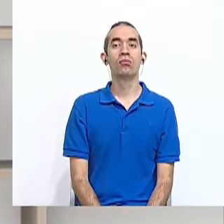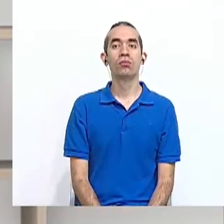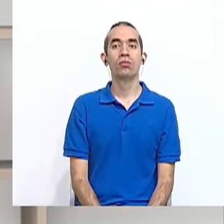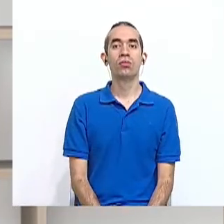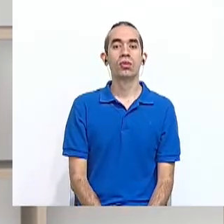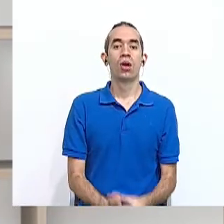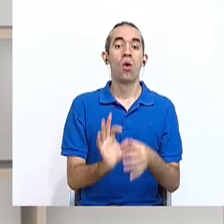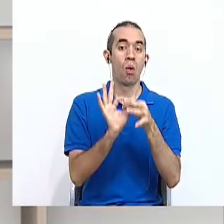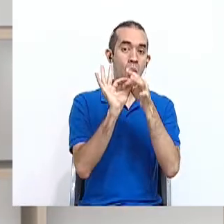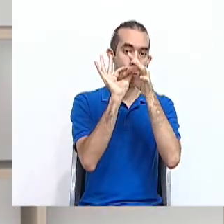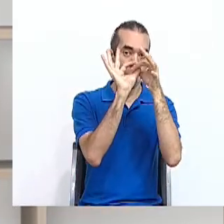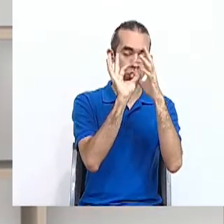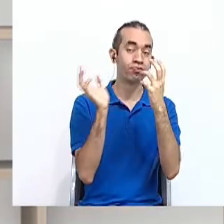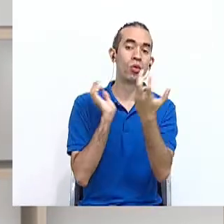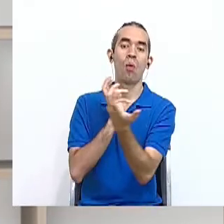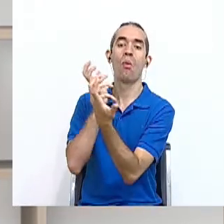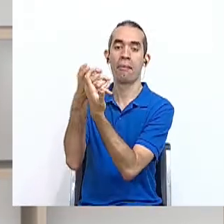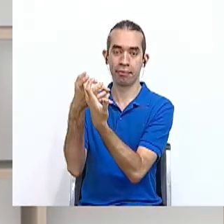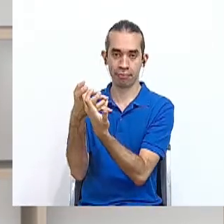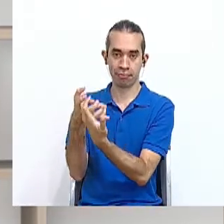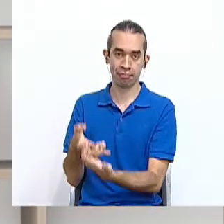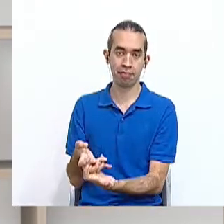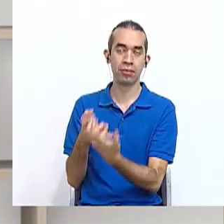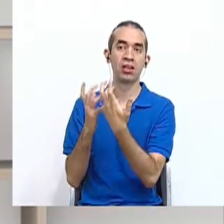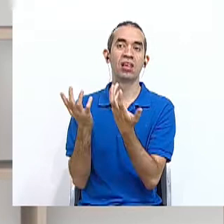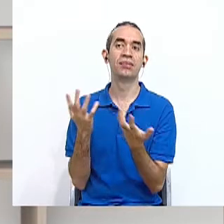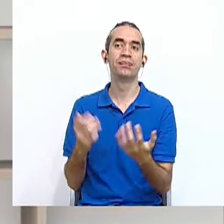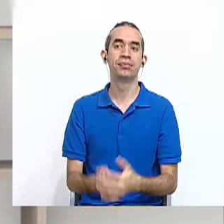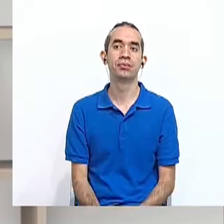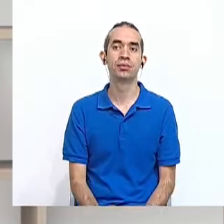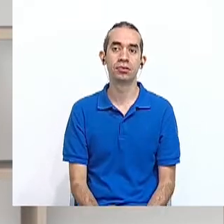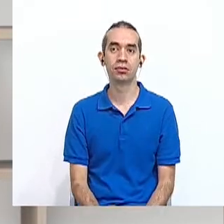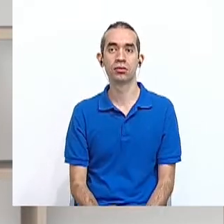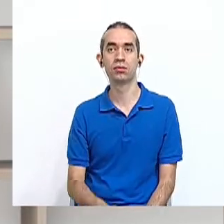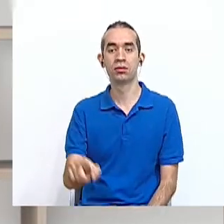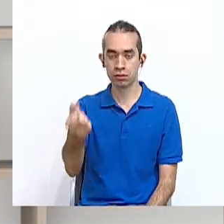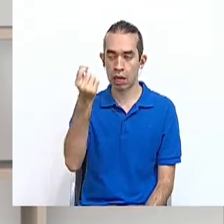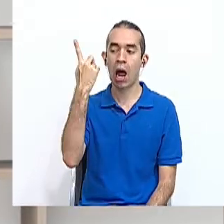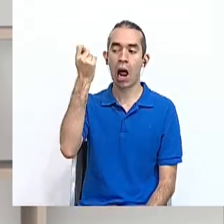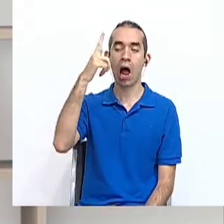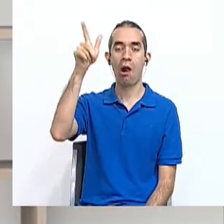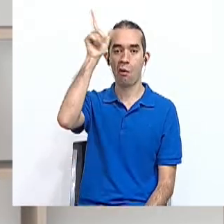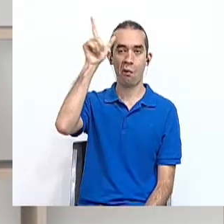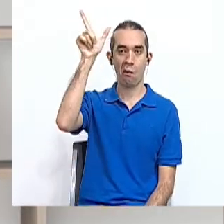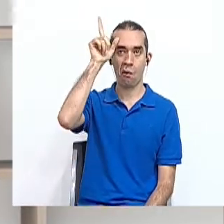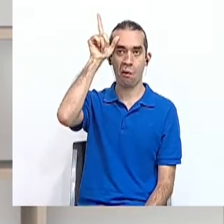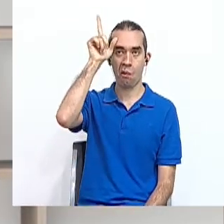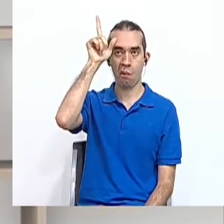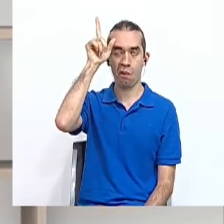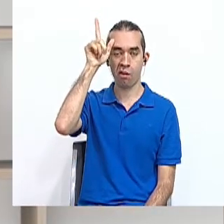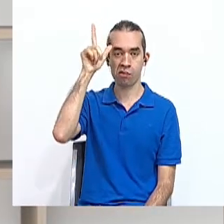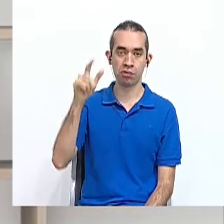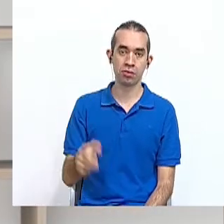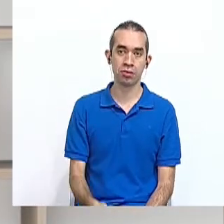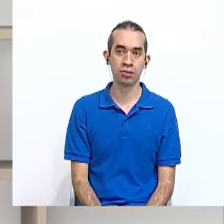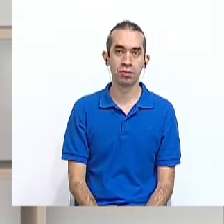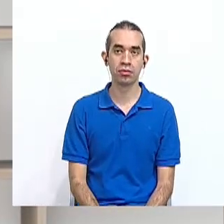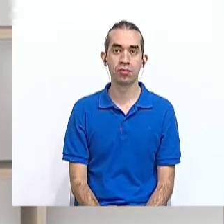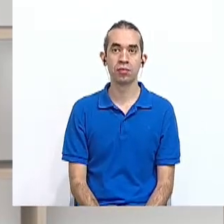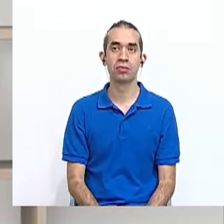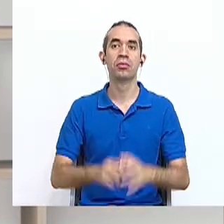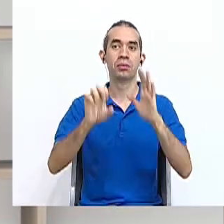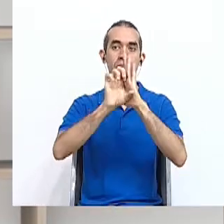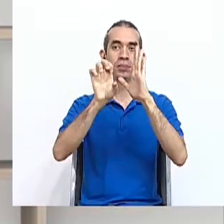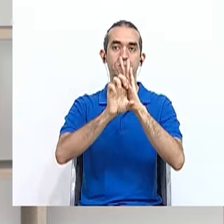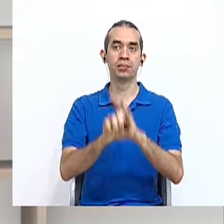de coherente, perdón. Coherente es que la producción textual tenga sentido lógico.